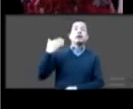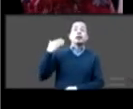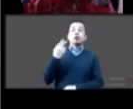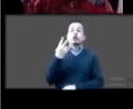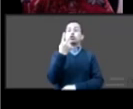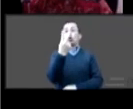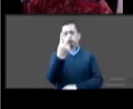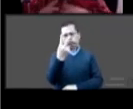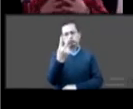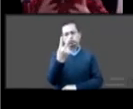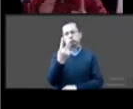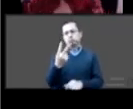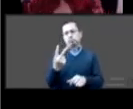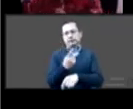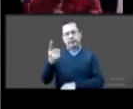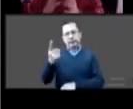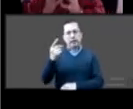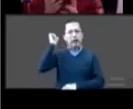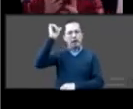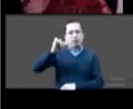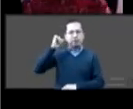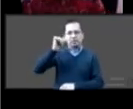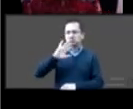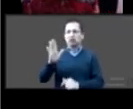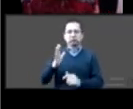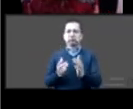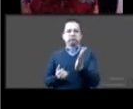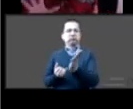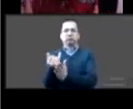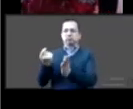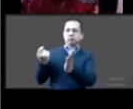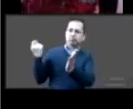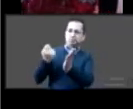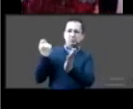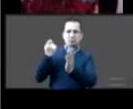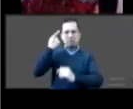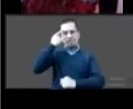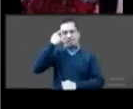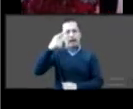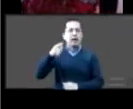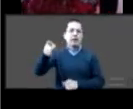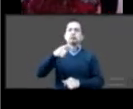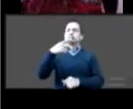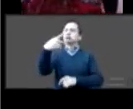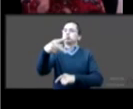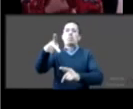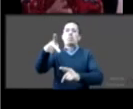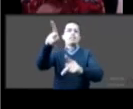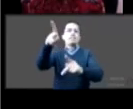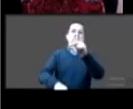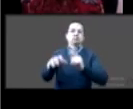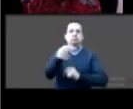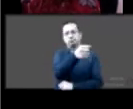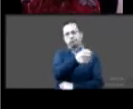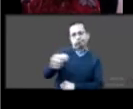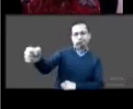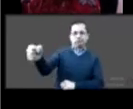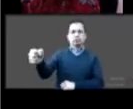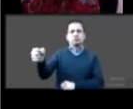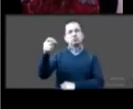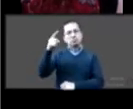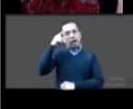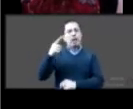suspensión condicional, ahí ya con eso se ponen de acuerdo y hay ya una suspensión del